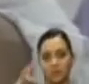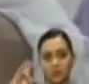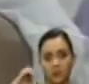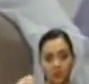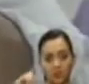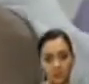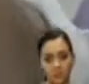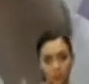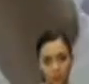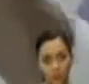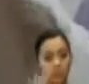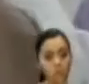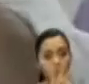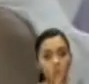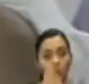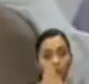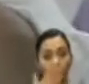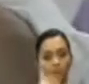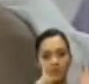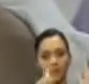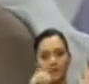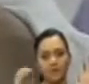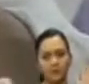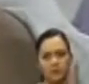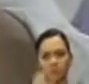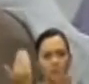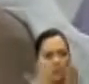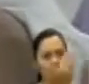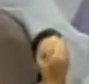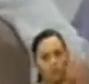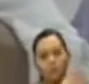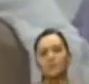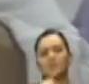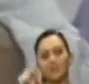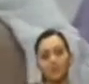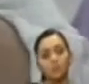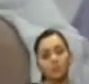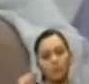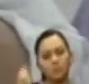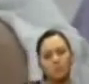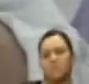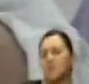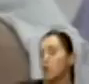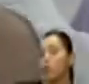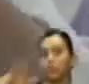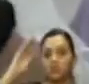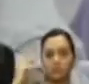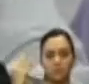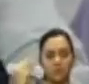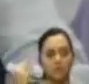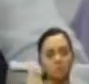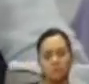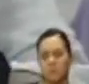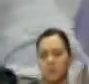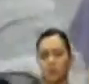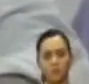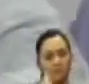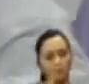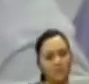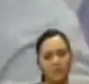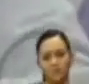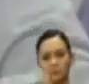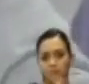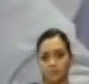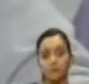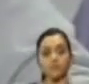necesitamos como 600, más la repotenciación de cerca de 4.000 escuelas. Y eso cuesta miles de millones de dólares. Hemos empezado, pero no vamos